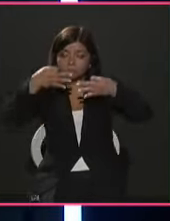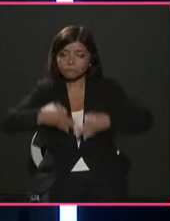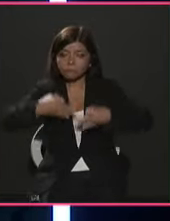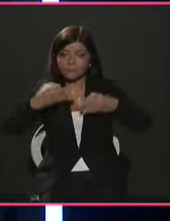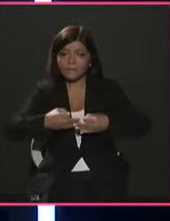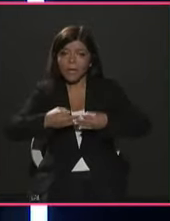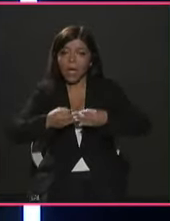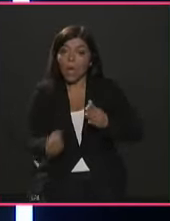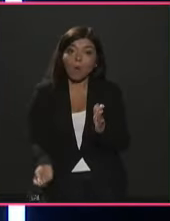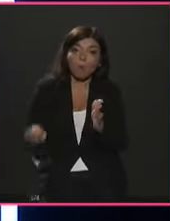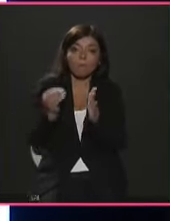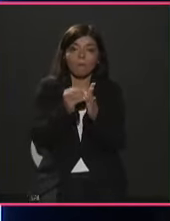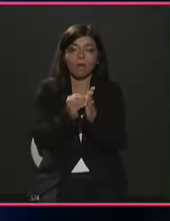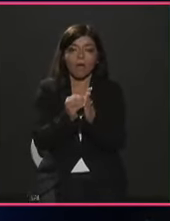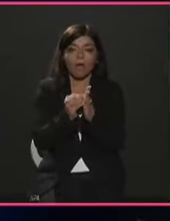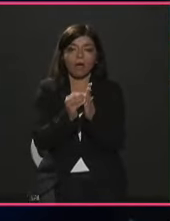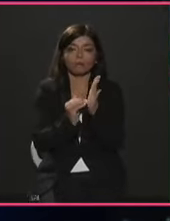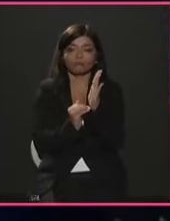para que sean